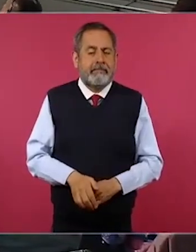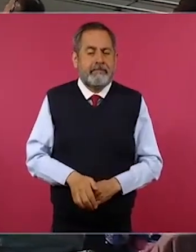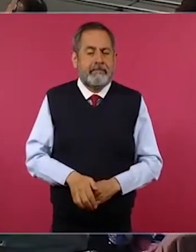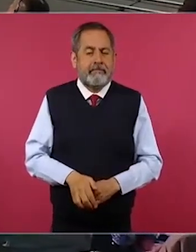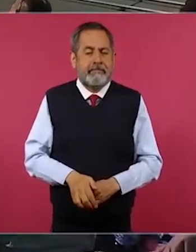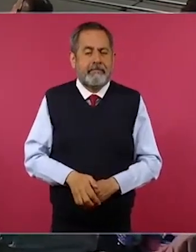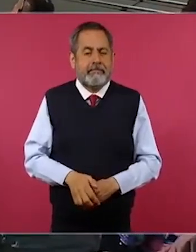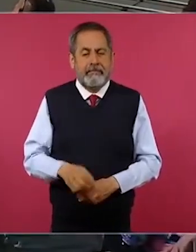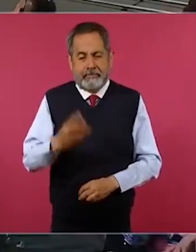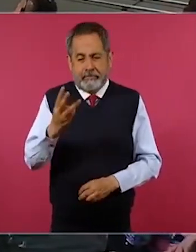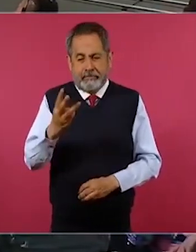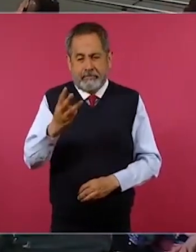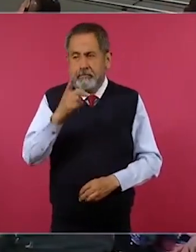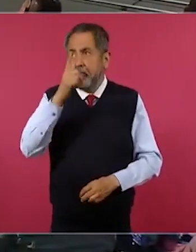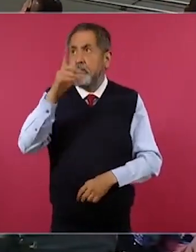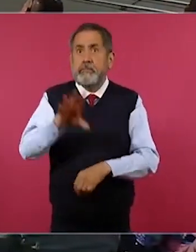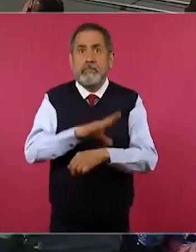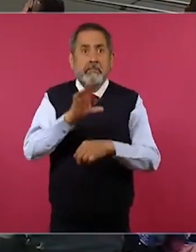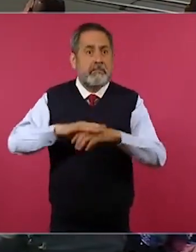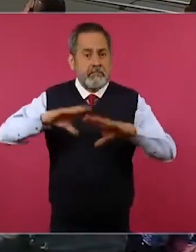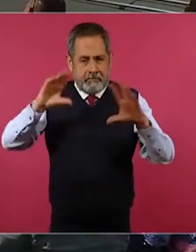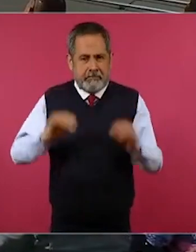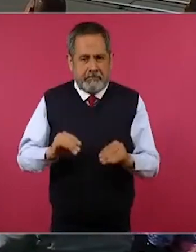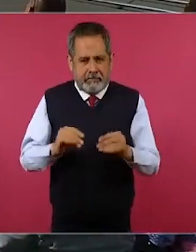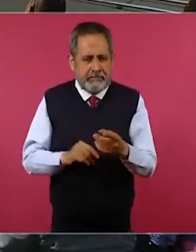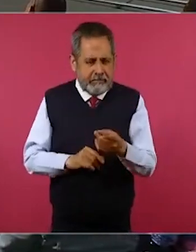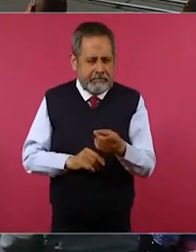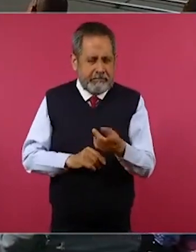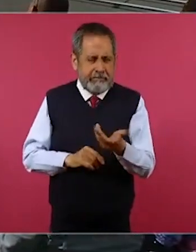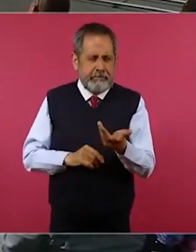Tres apagones muy